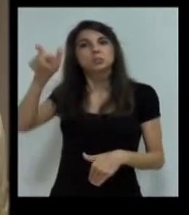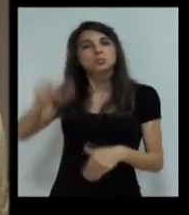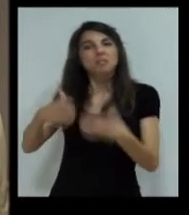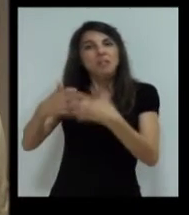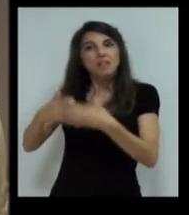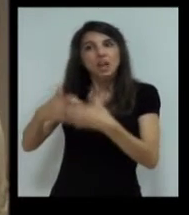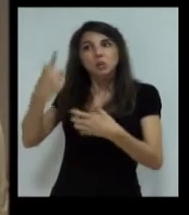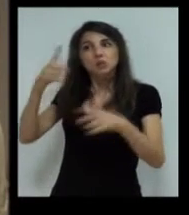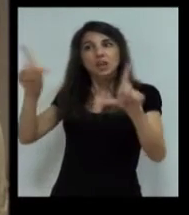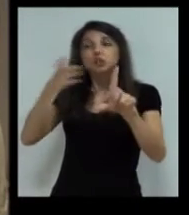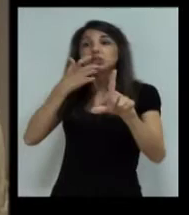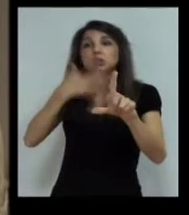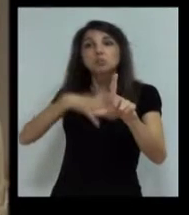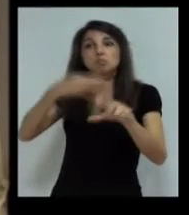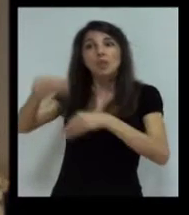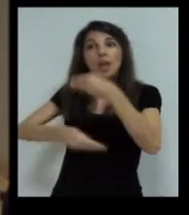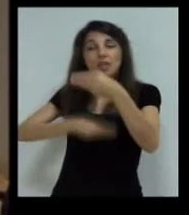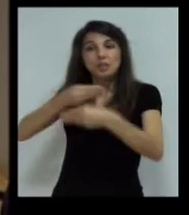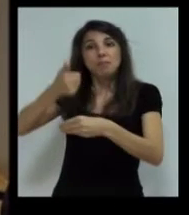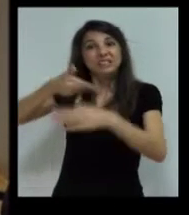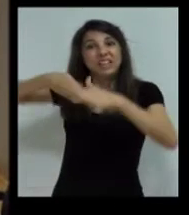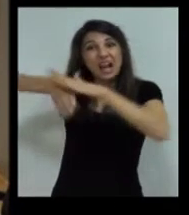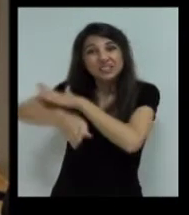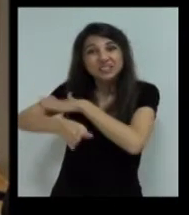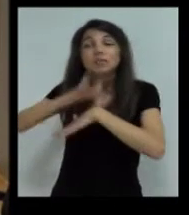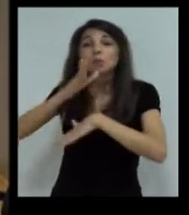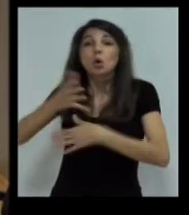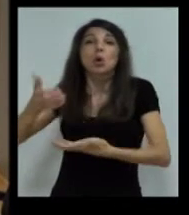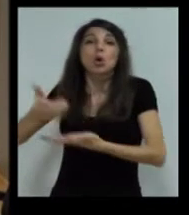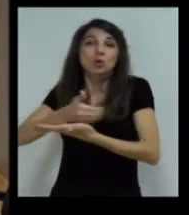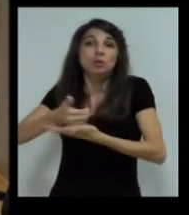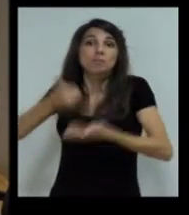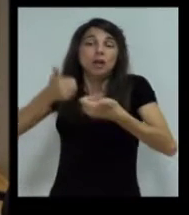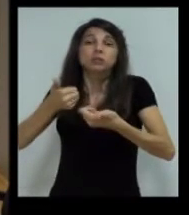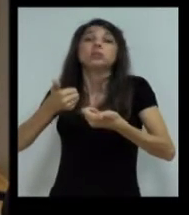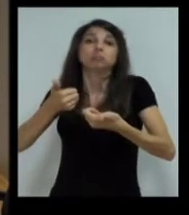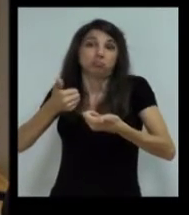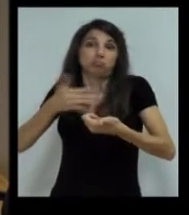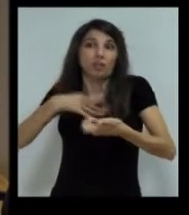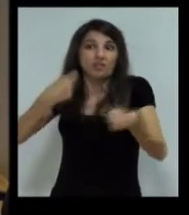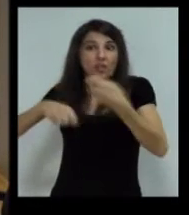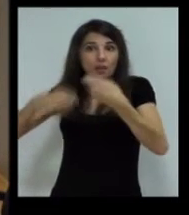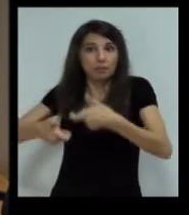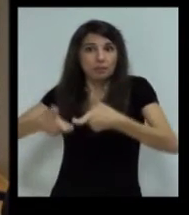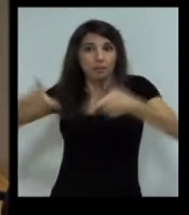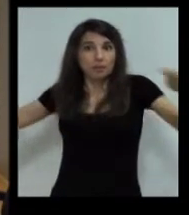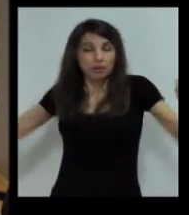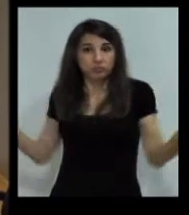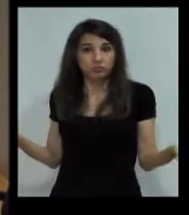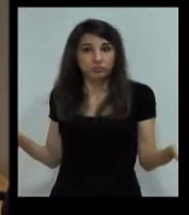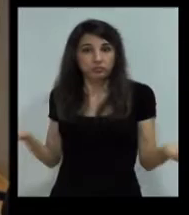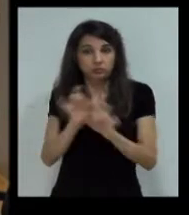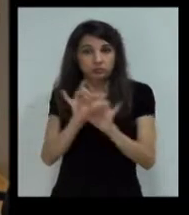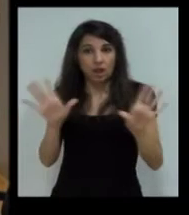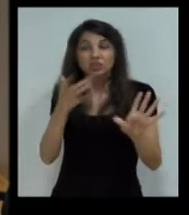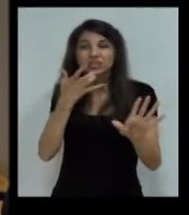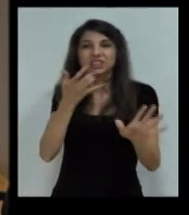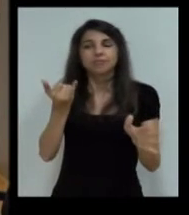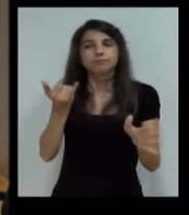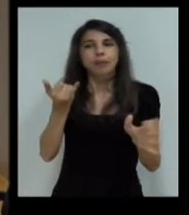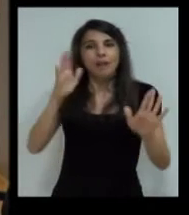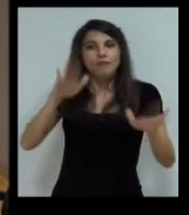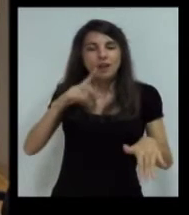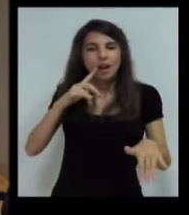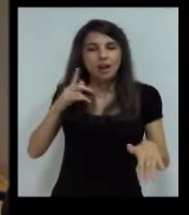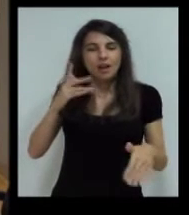puede hacer más accesible, pues yo no me cabe la menor duda de que se va a vender mucho más que otro, ¿no? Entonces, si tú encuentras ese equilibrio entre la